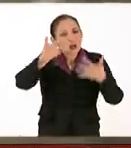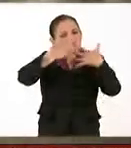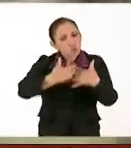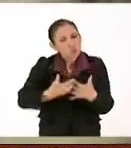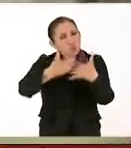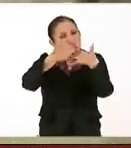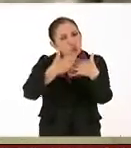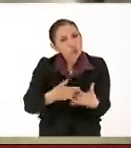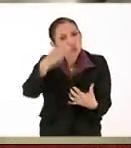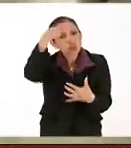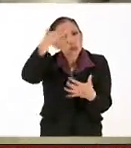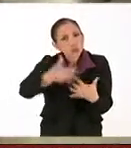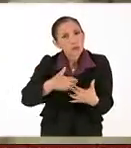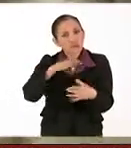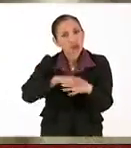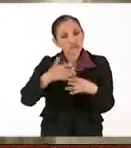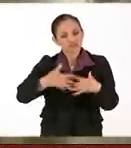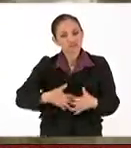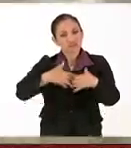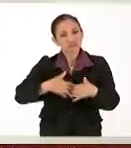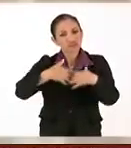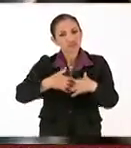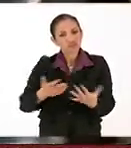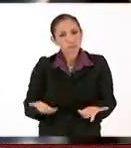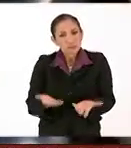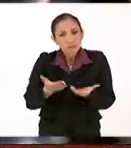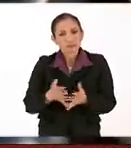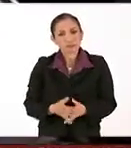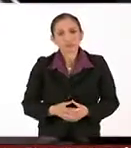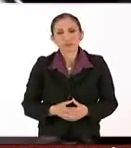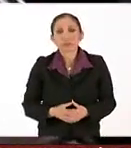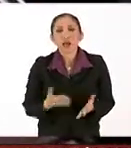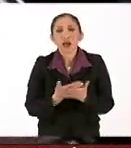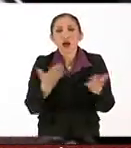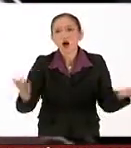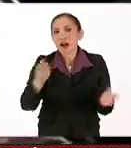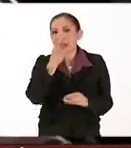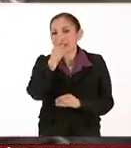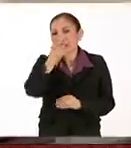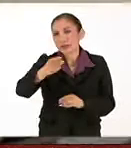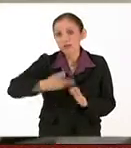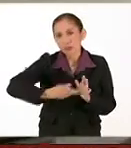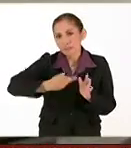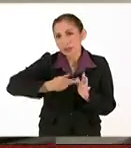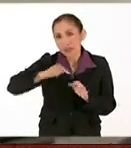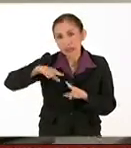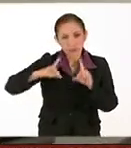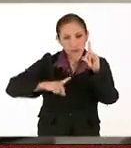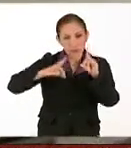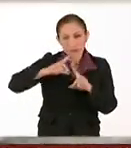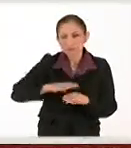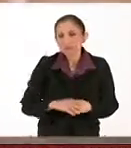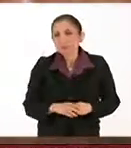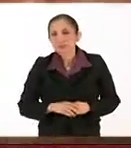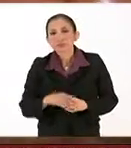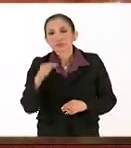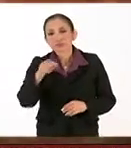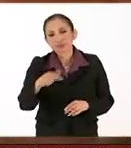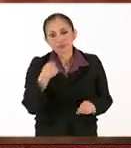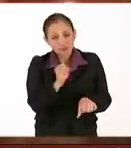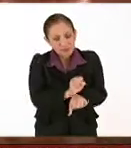pequeño esfuerzo de darle un poquito más de estímulo. Ahora, mucho también se dice, y aquí la duda, doctor,